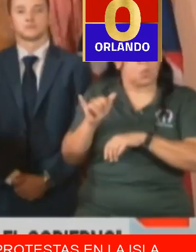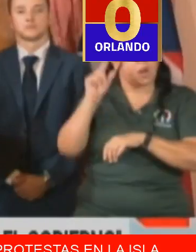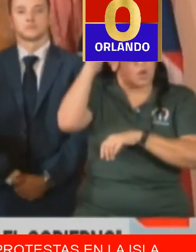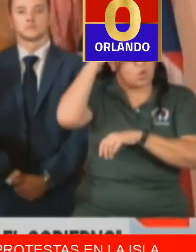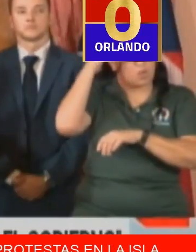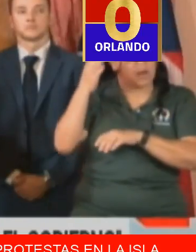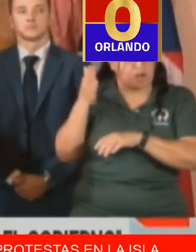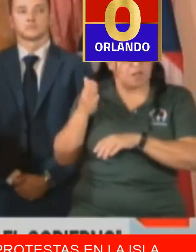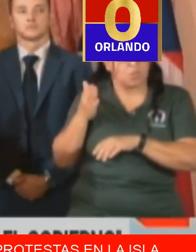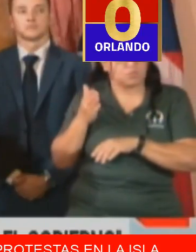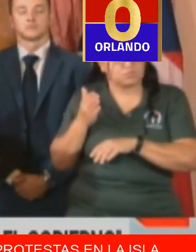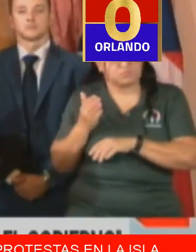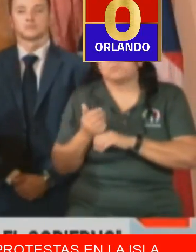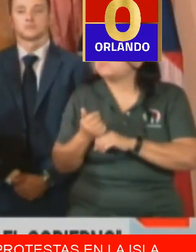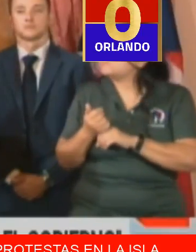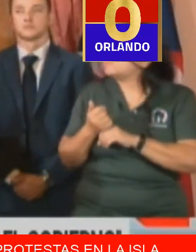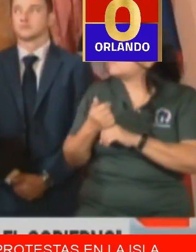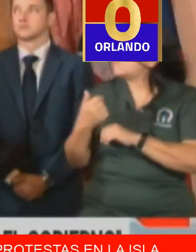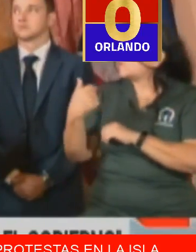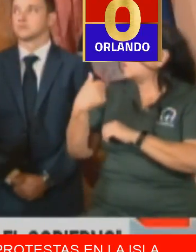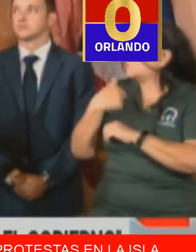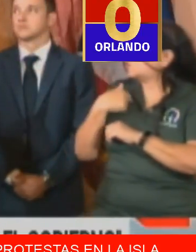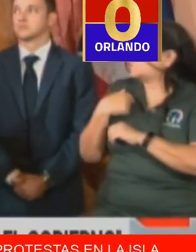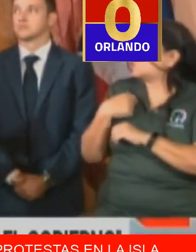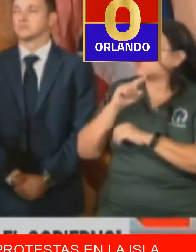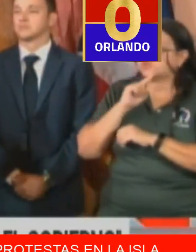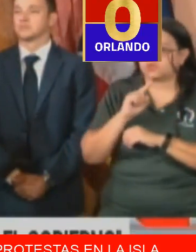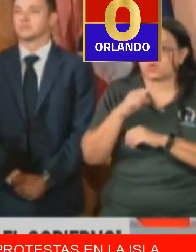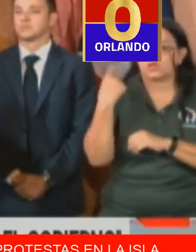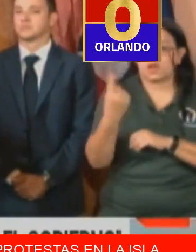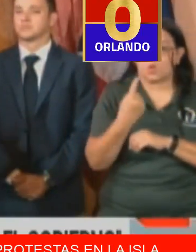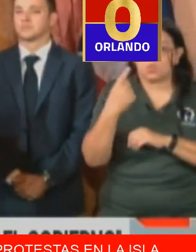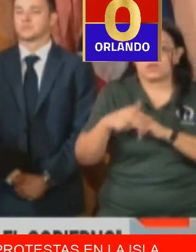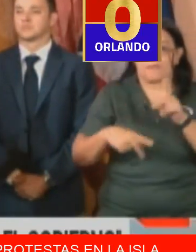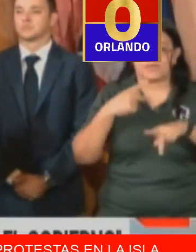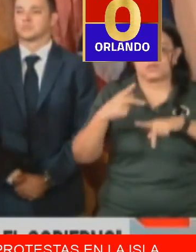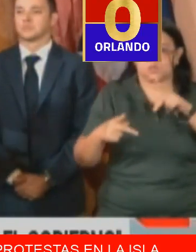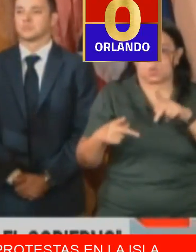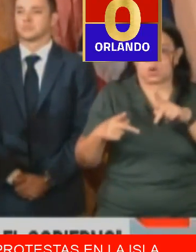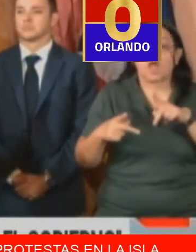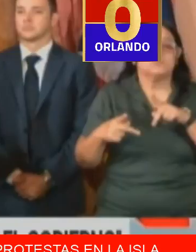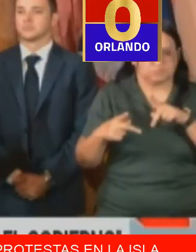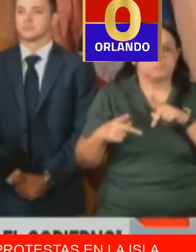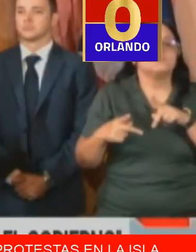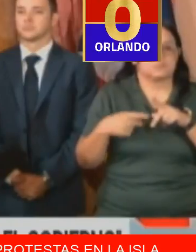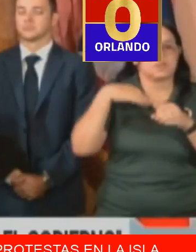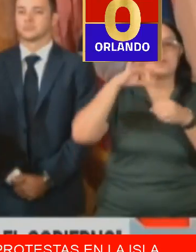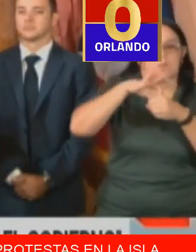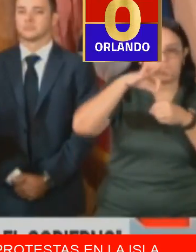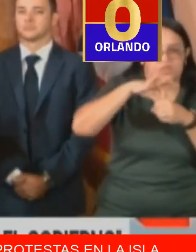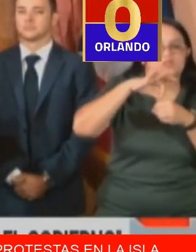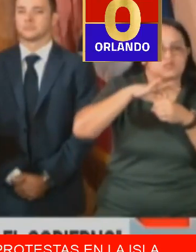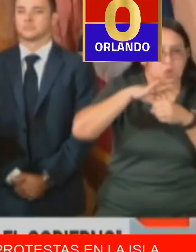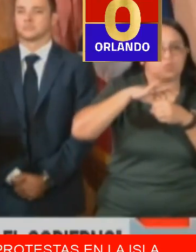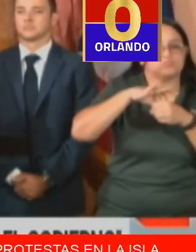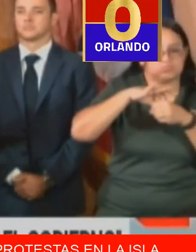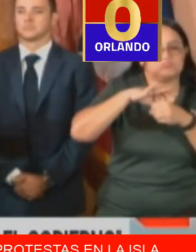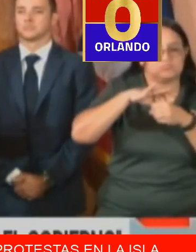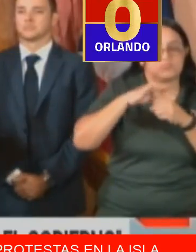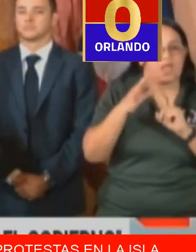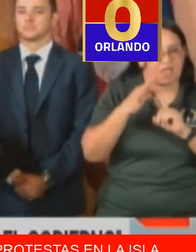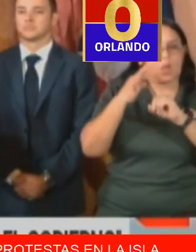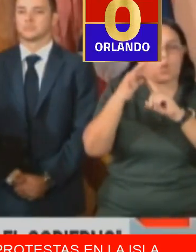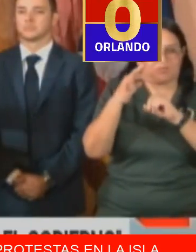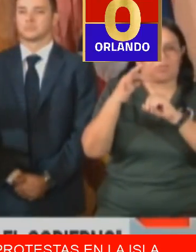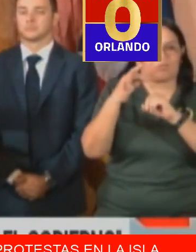en ese grupo, yo soy la única persona que fui electo por el pueblo de Puerto Rico, por el voto directo del pueblo de Puerto Rico.